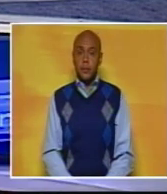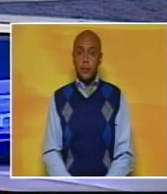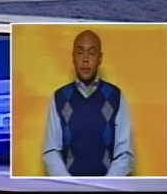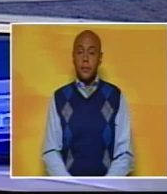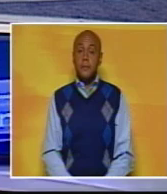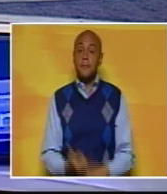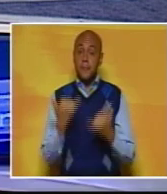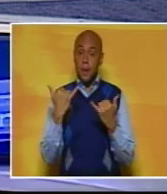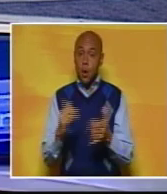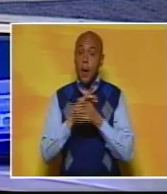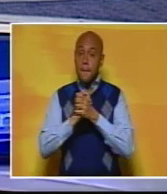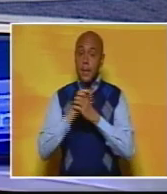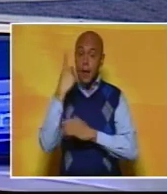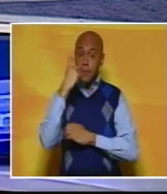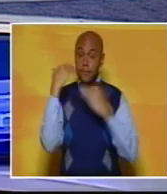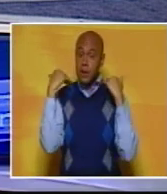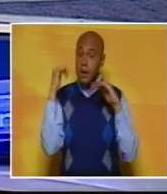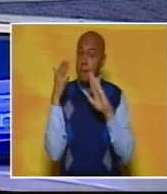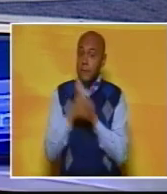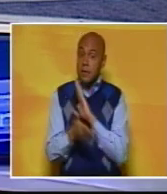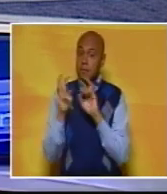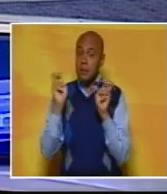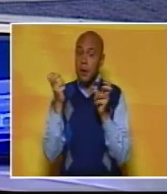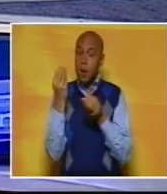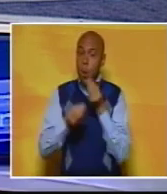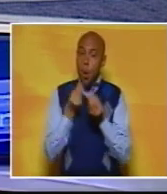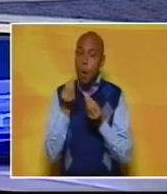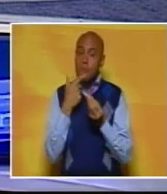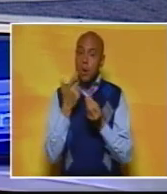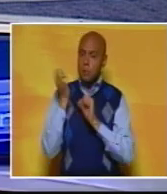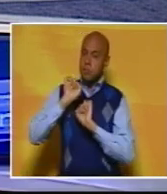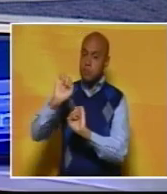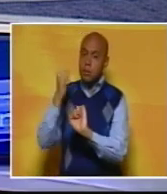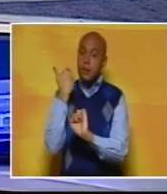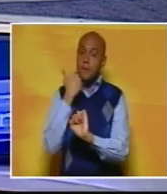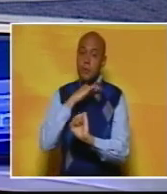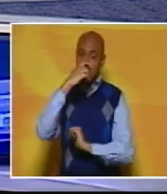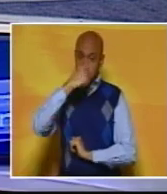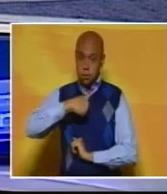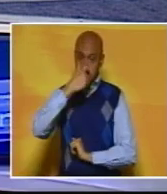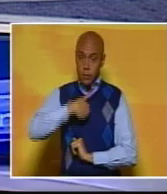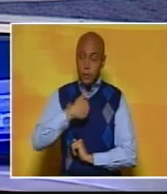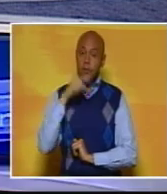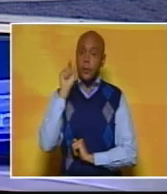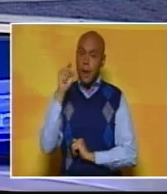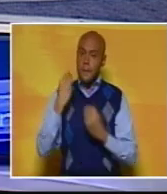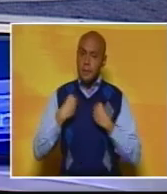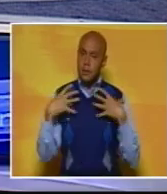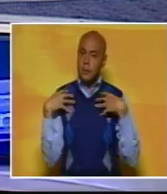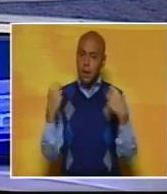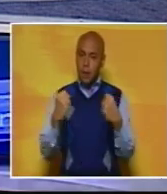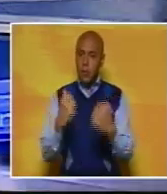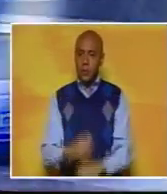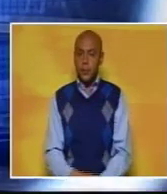Y ahora Estefanía Yambalvo nos tiene información para prevenir enfermedades respiratorias. Esto en Vida y Salud, veamos.